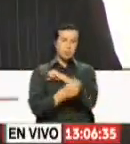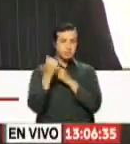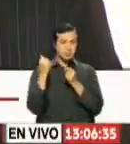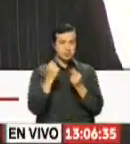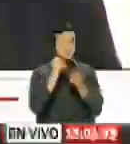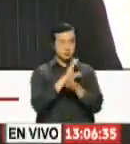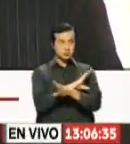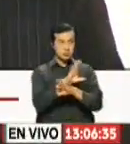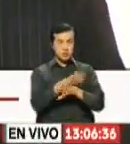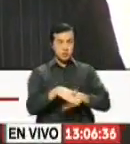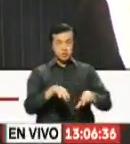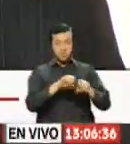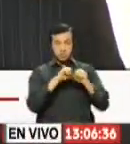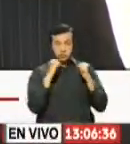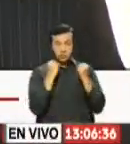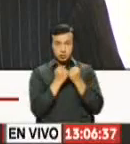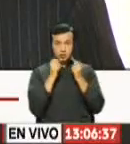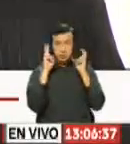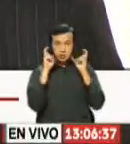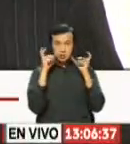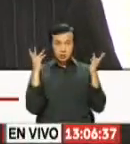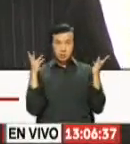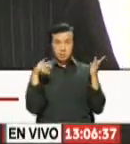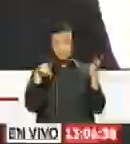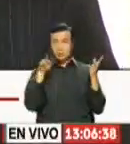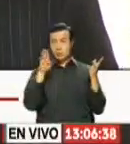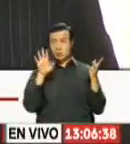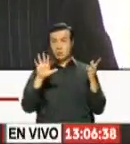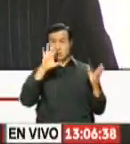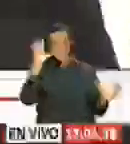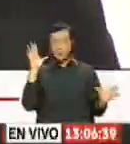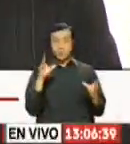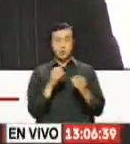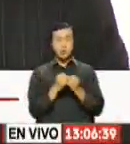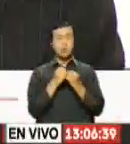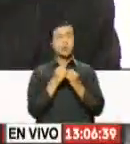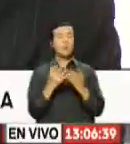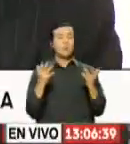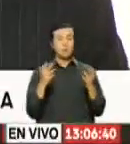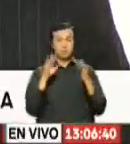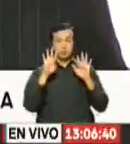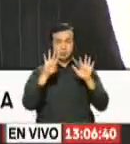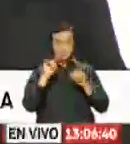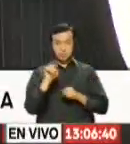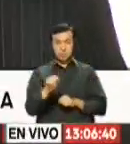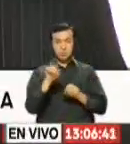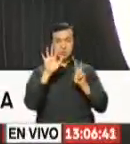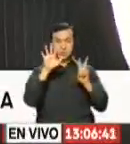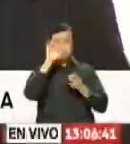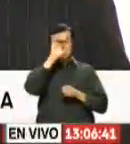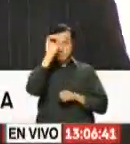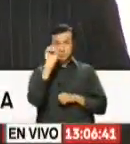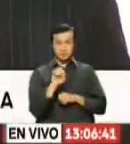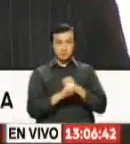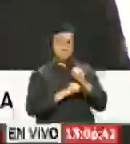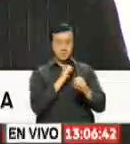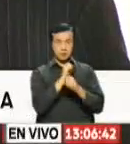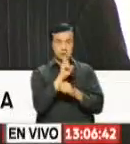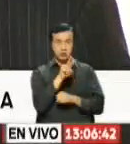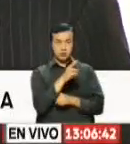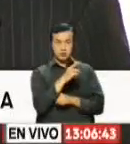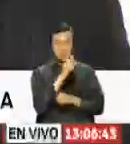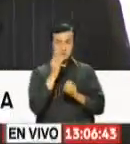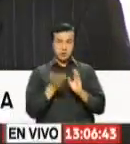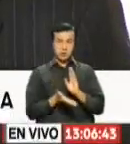en el sector social respecto al Producto Interno Bruto pasó de 9.7% en el